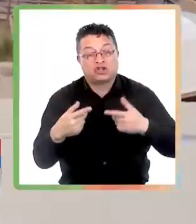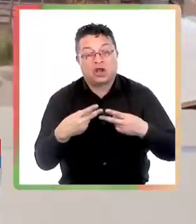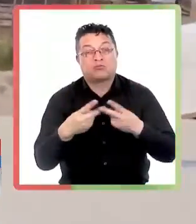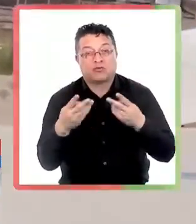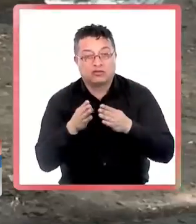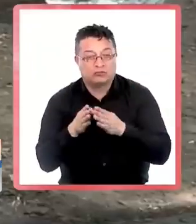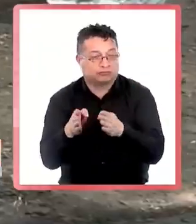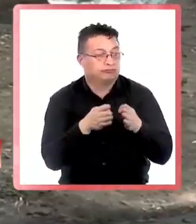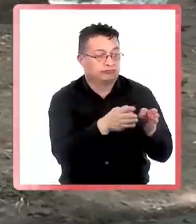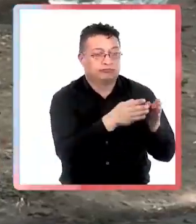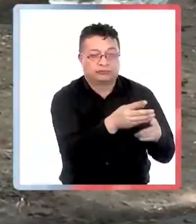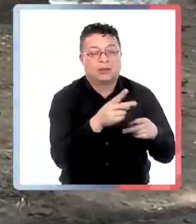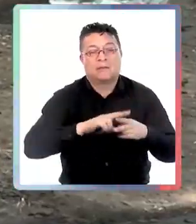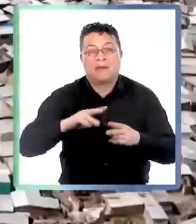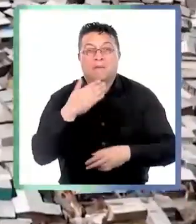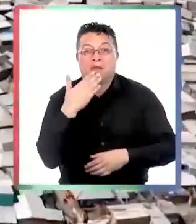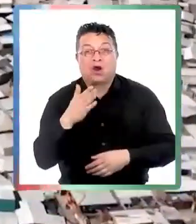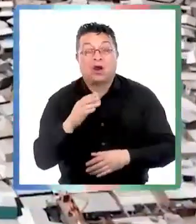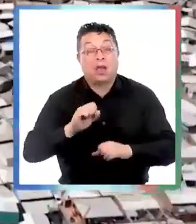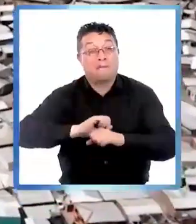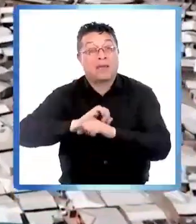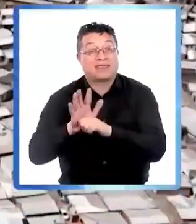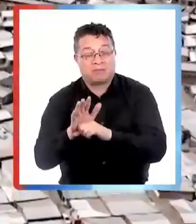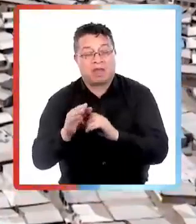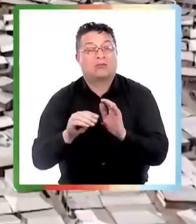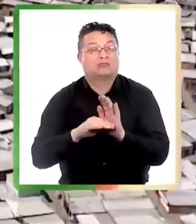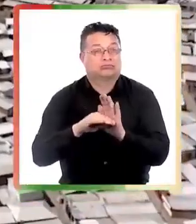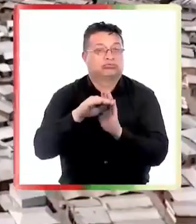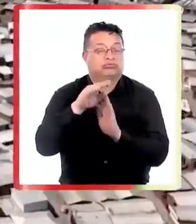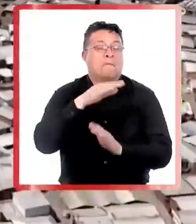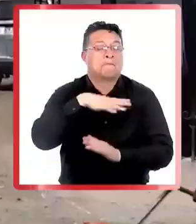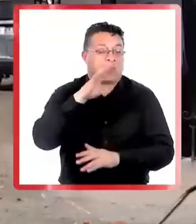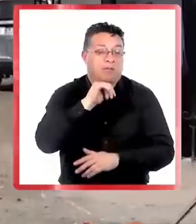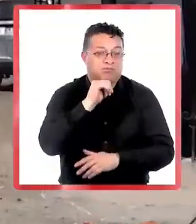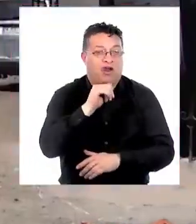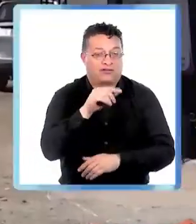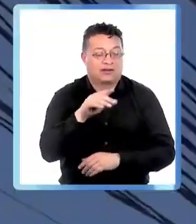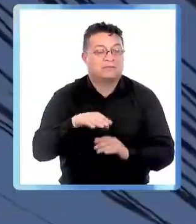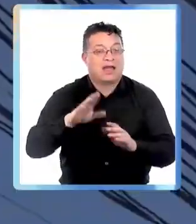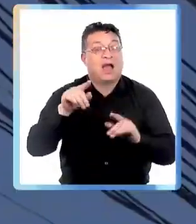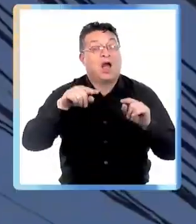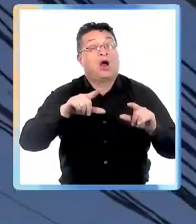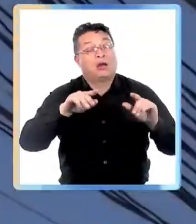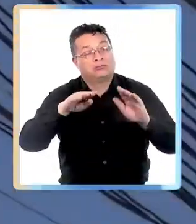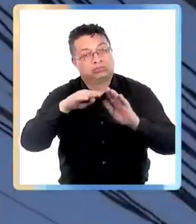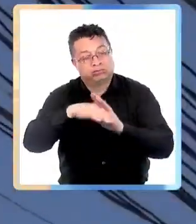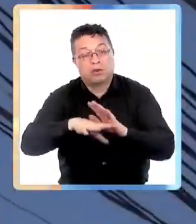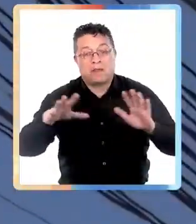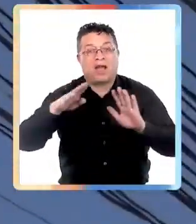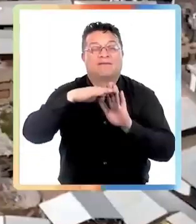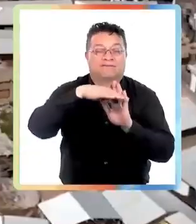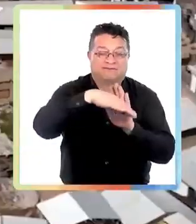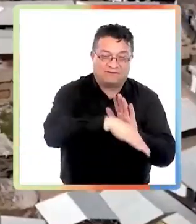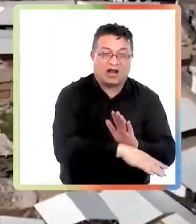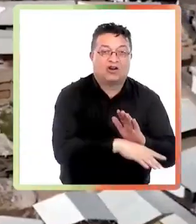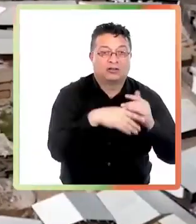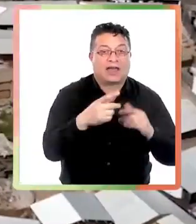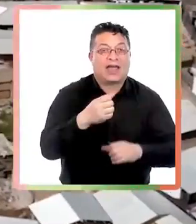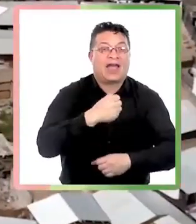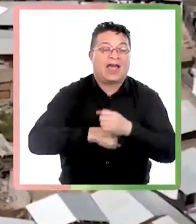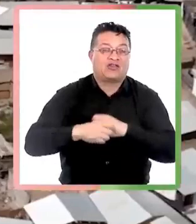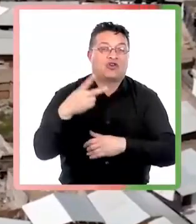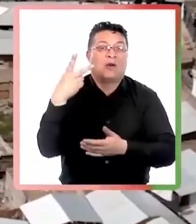orientar las políticas públicas de los gobiernos. La pandemia produjo un aumento de la pobreza por ingresos, pero hoy ha llegado a su nivel